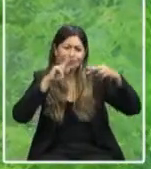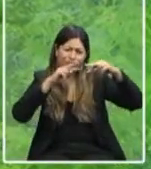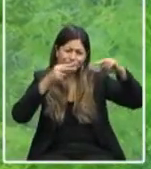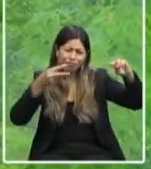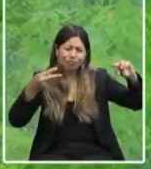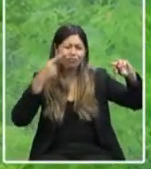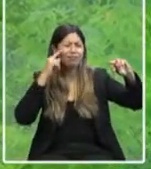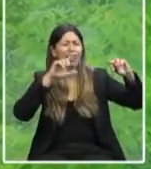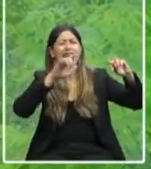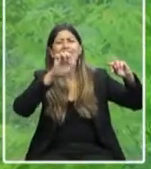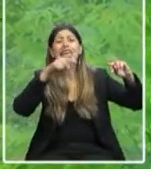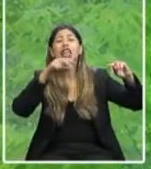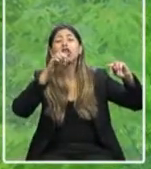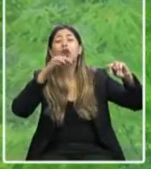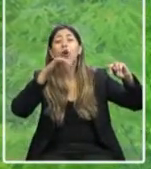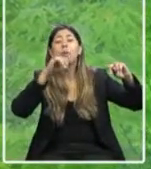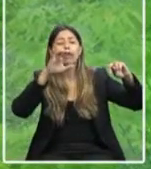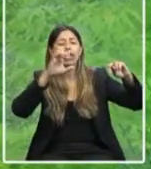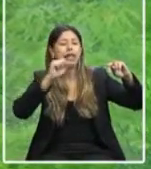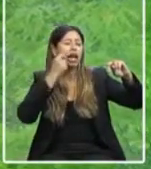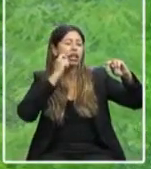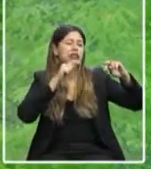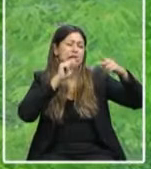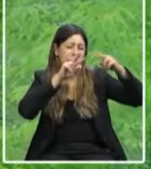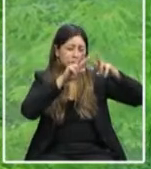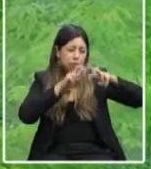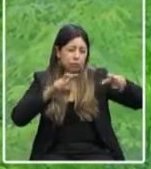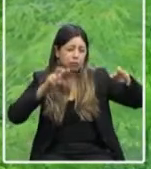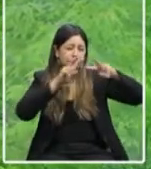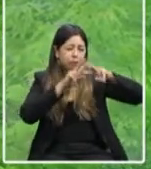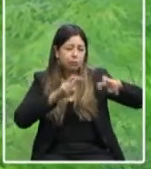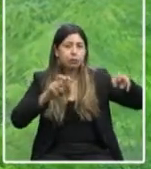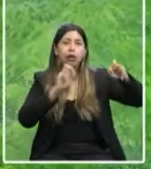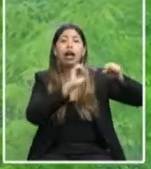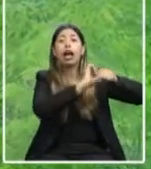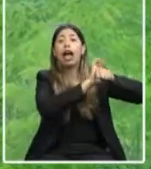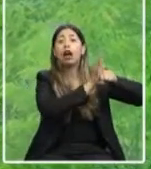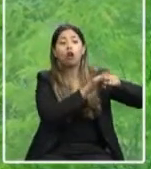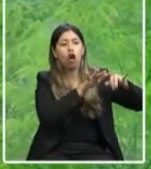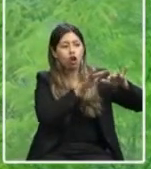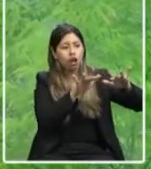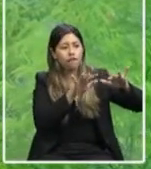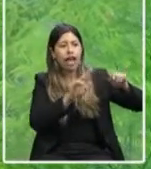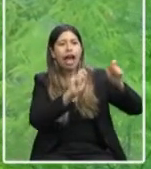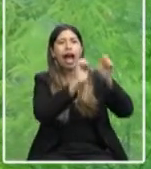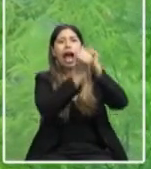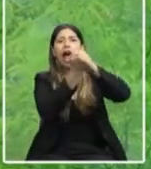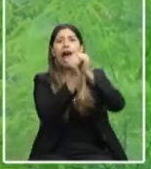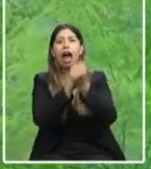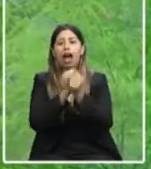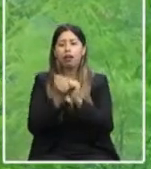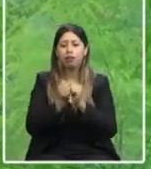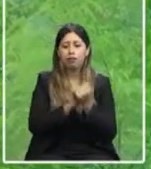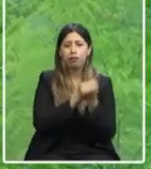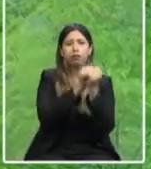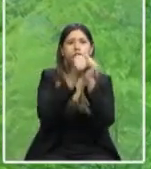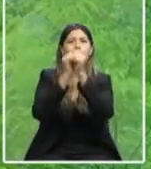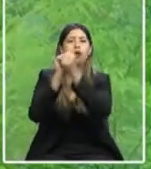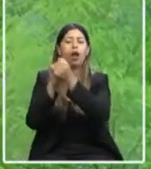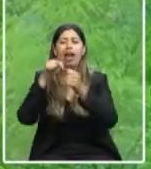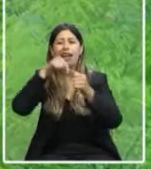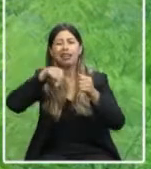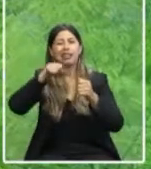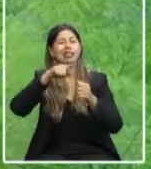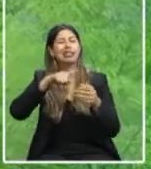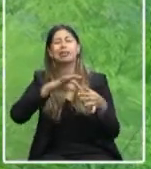qué circula y por dónde entra y cómo desplaza una variante anterior, las variantes hicieron estragos, al igual que